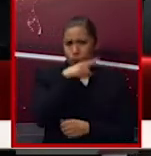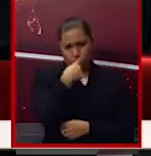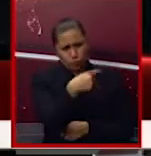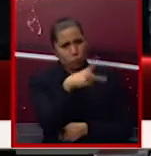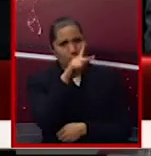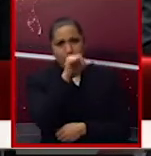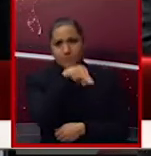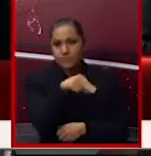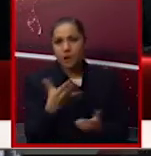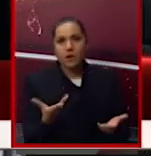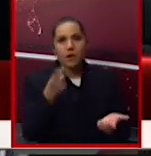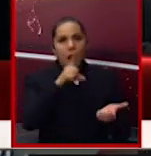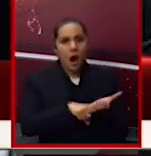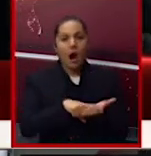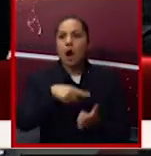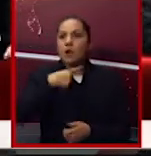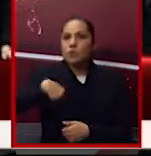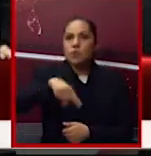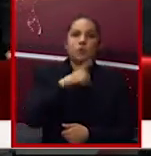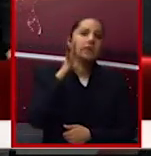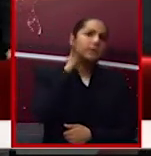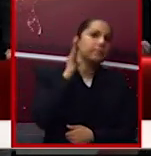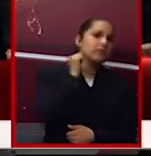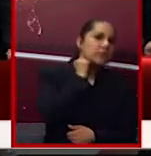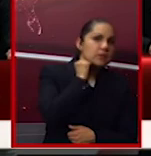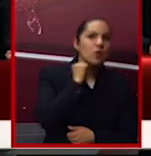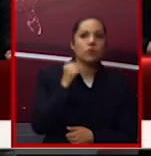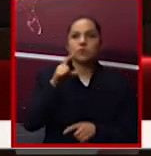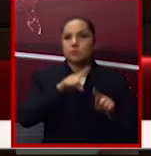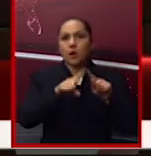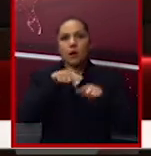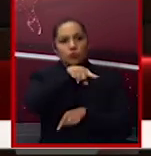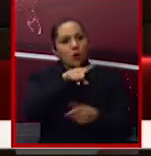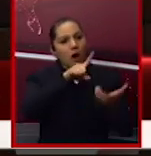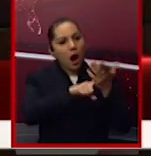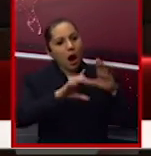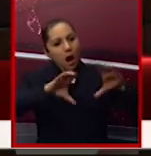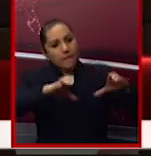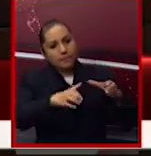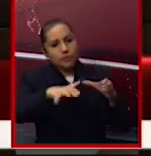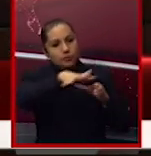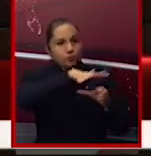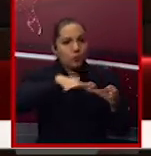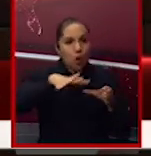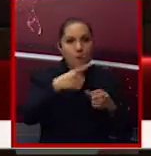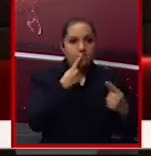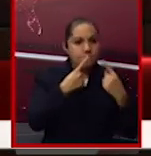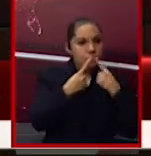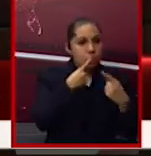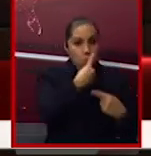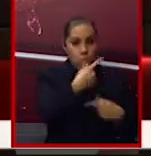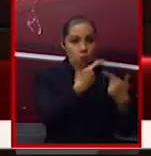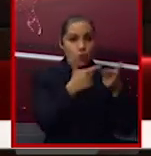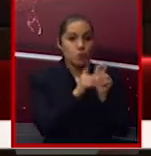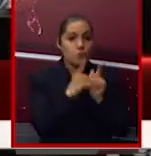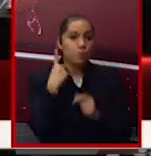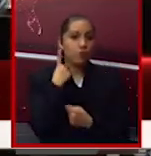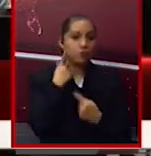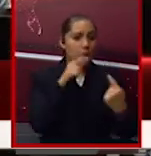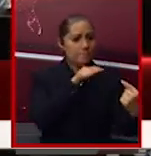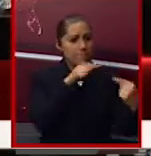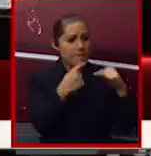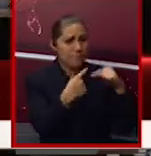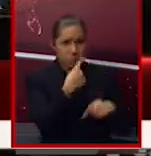Cámara una asamblea de partido, una asamblea de facciones, porque no